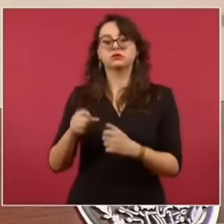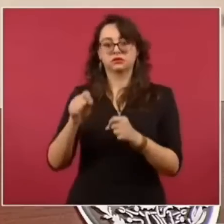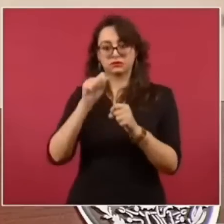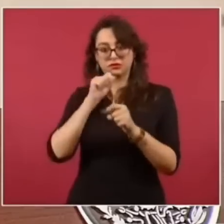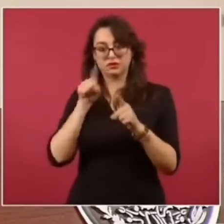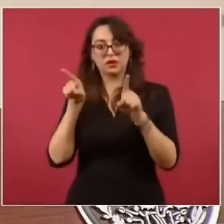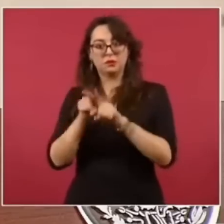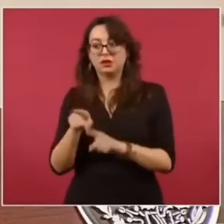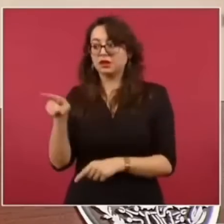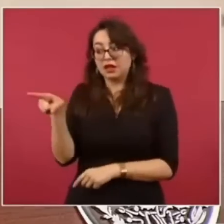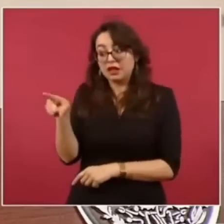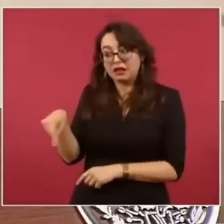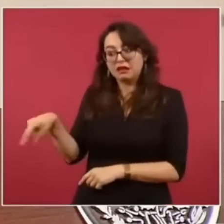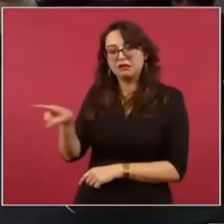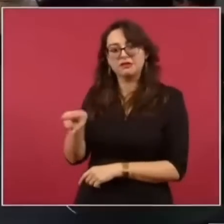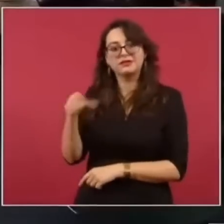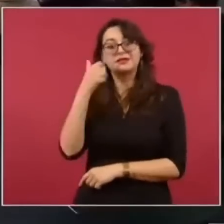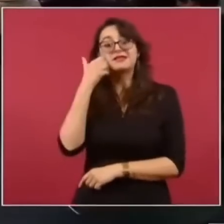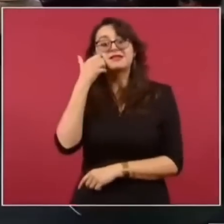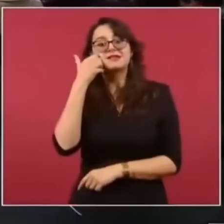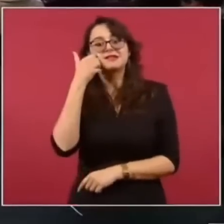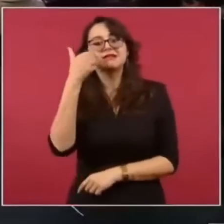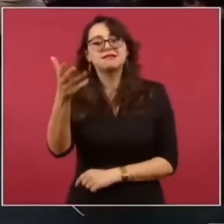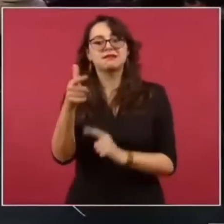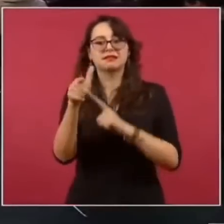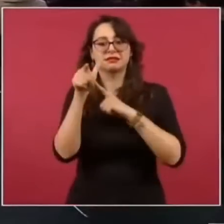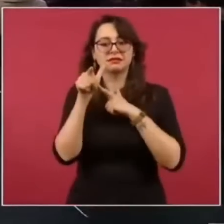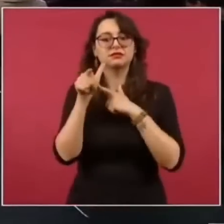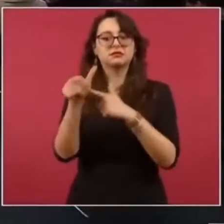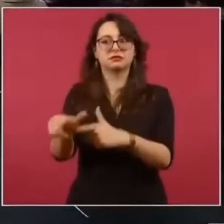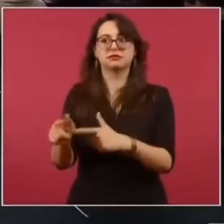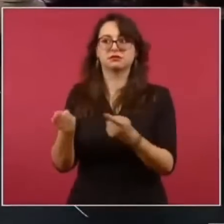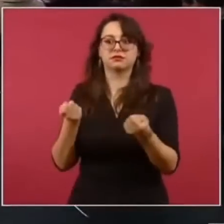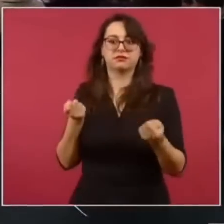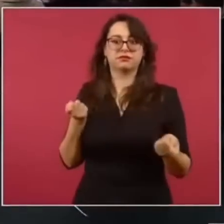porque querían mantener